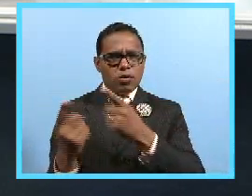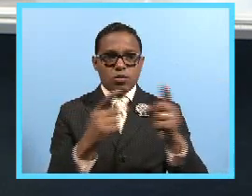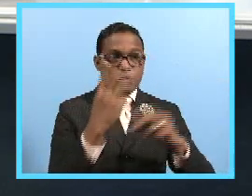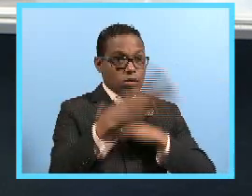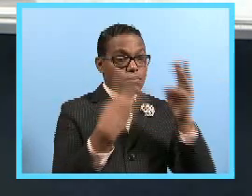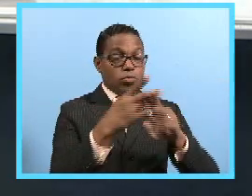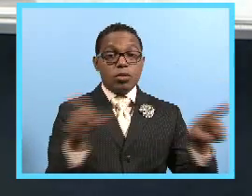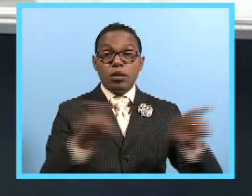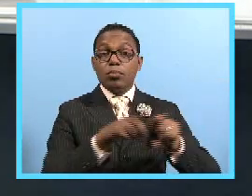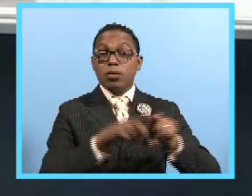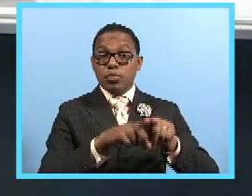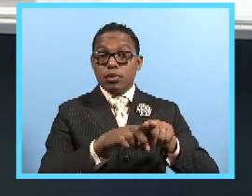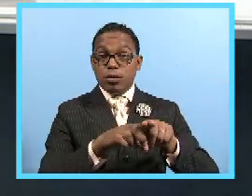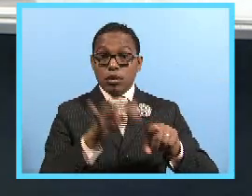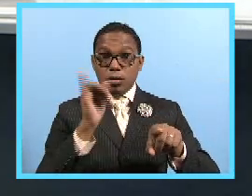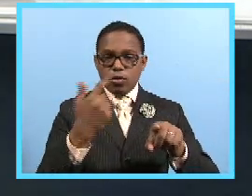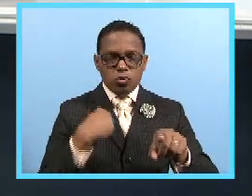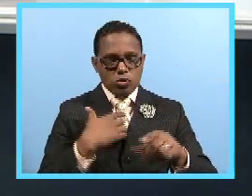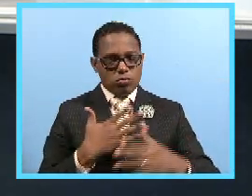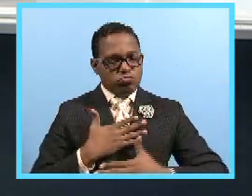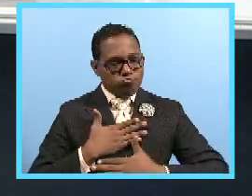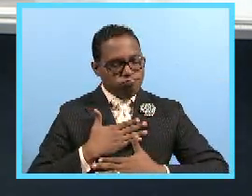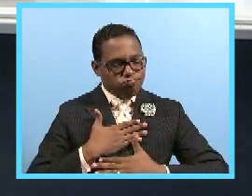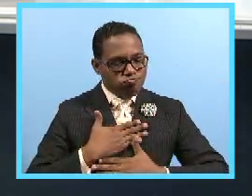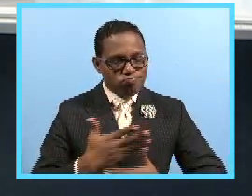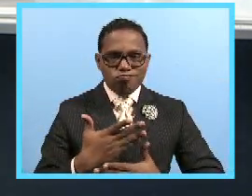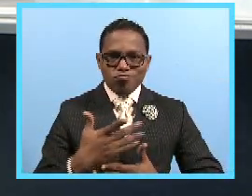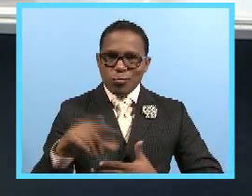mundo, porque de eso nos encargamos nosotros, de